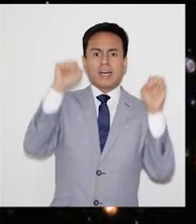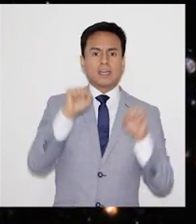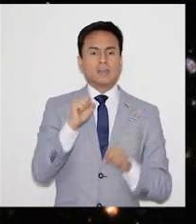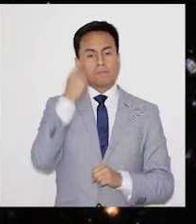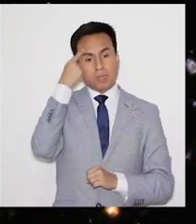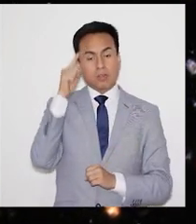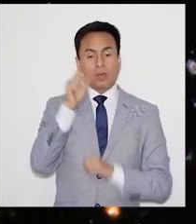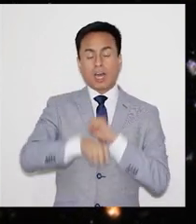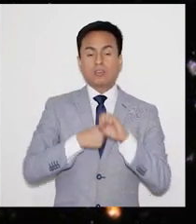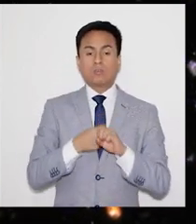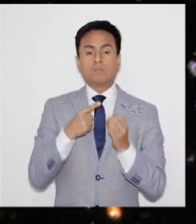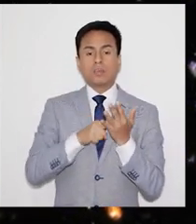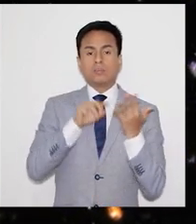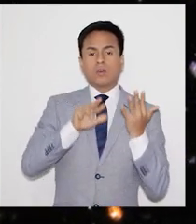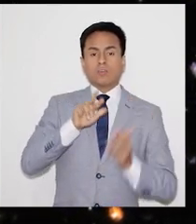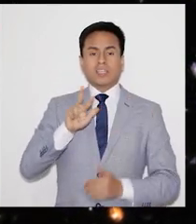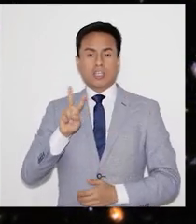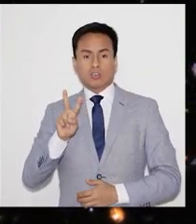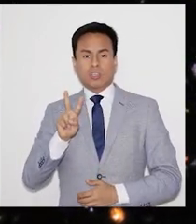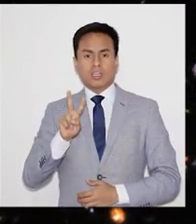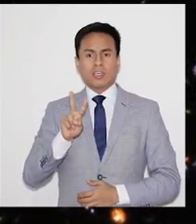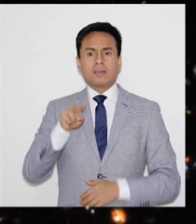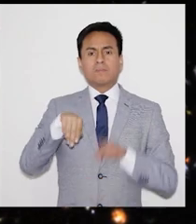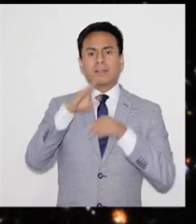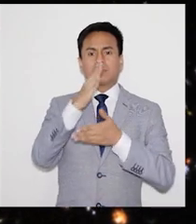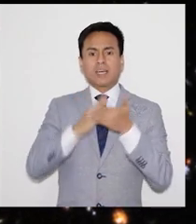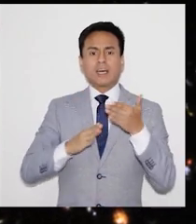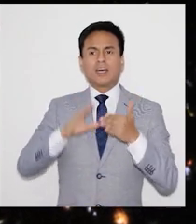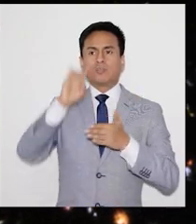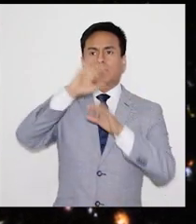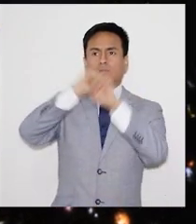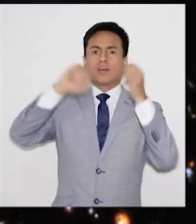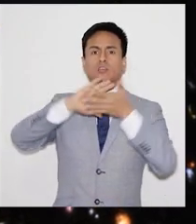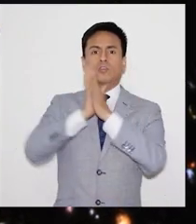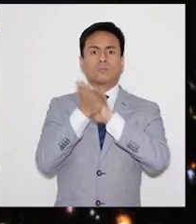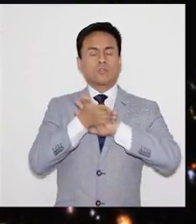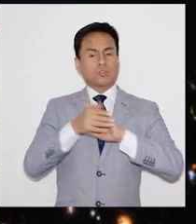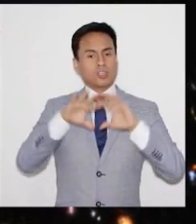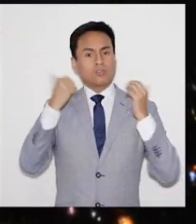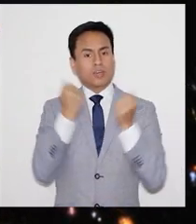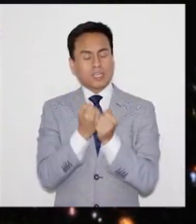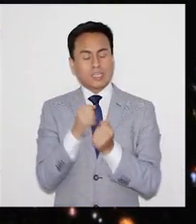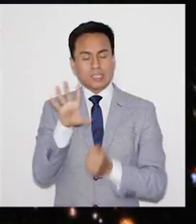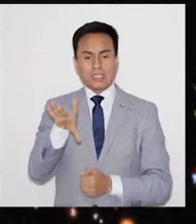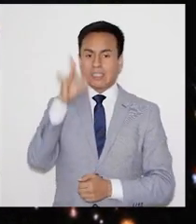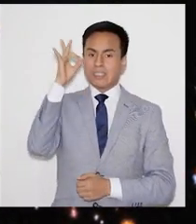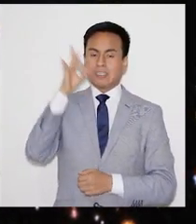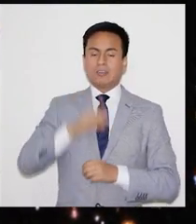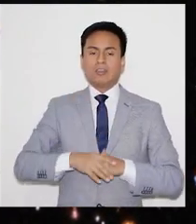en el año 82 nosotros descubrimos más de la mitad de las supernovas del mundo entero.